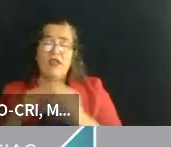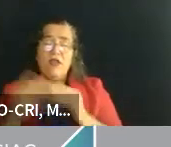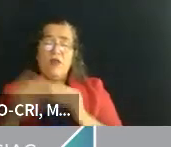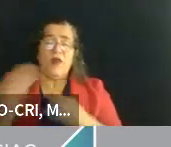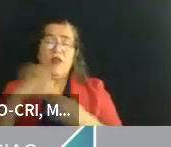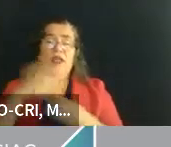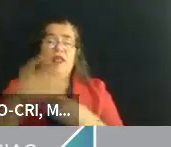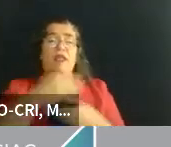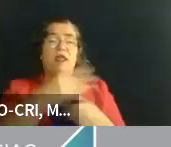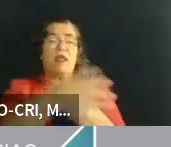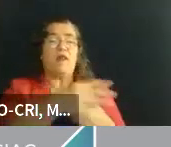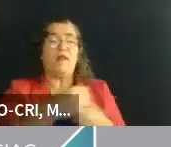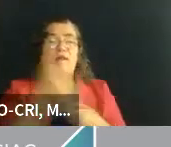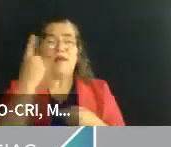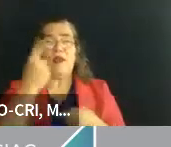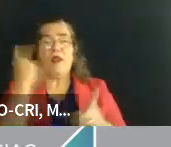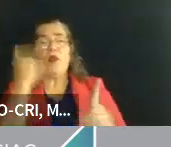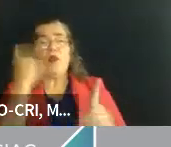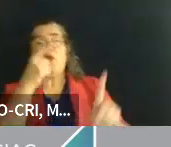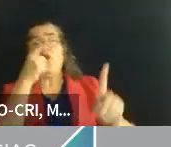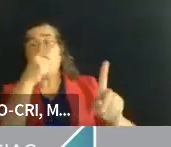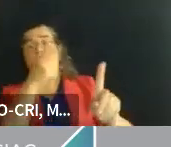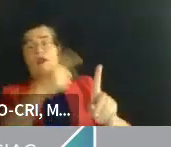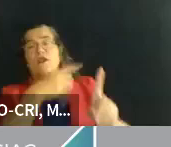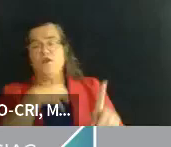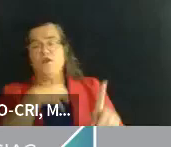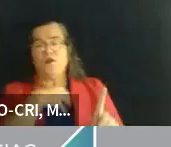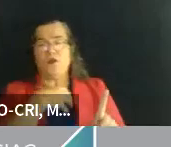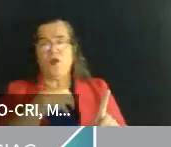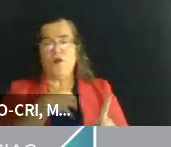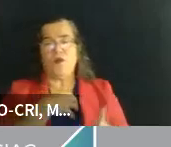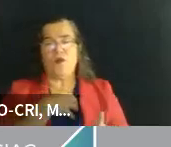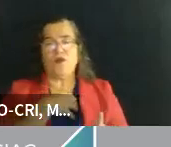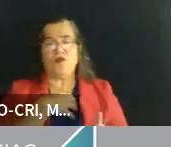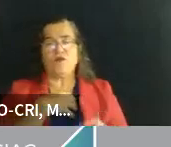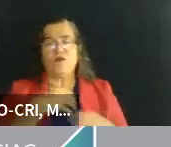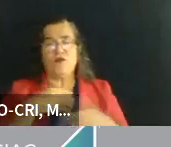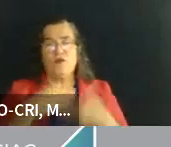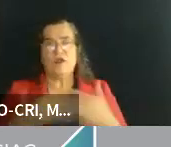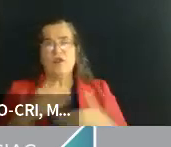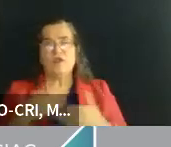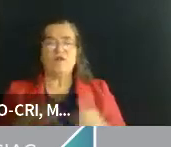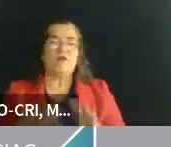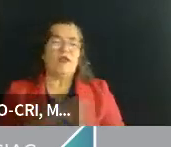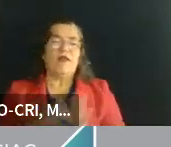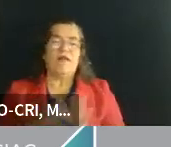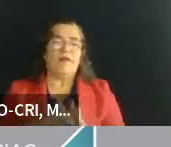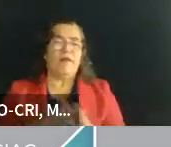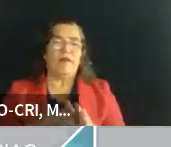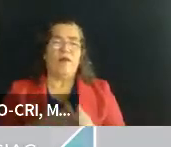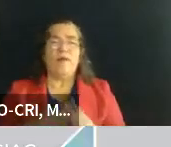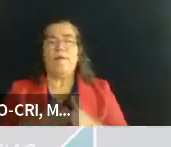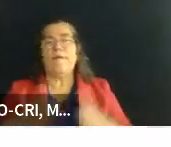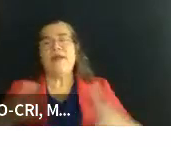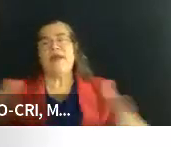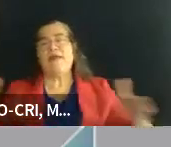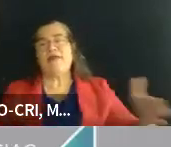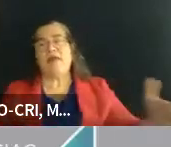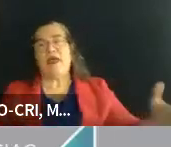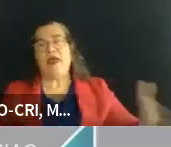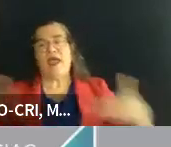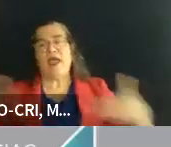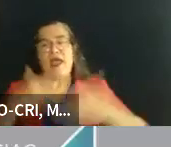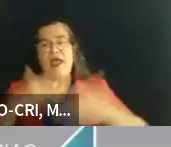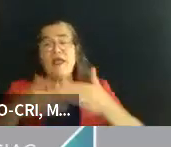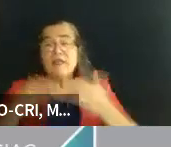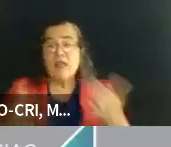lograr sus propios procesos de metaanálisis, de metaevaluación y contribuir con ello a una mejora continua. Si